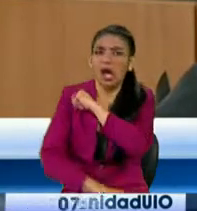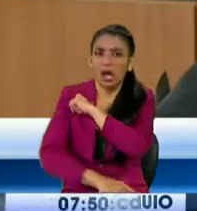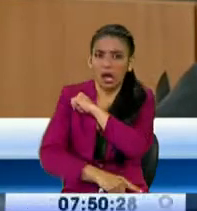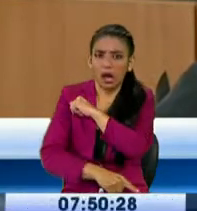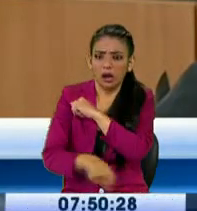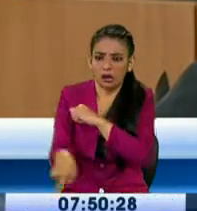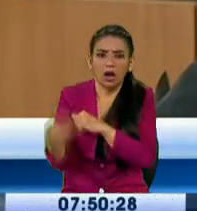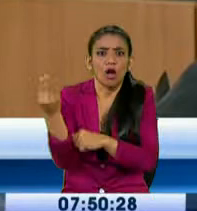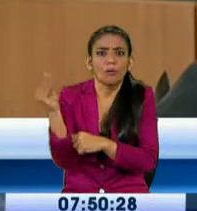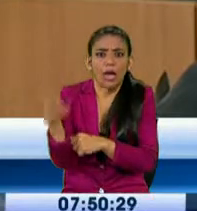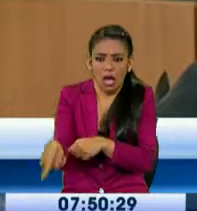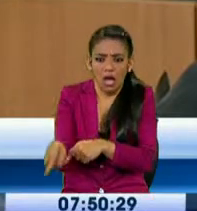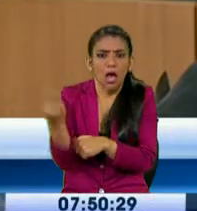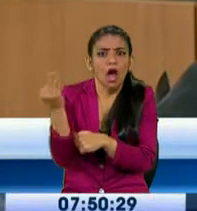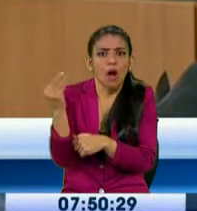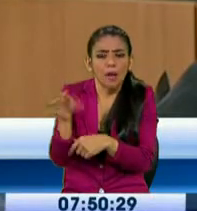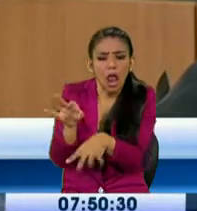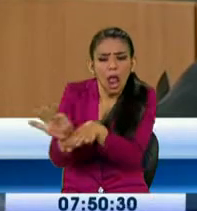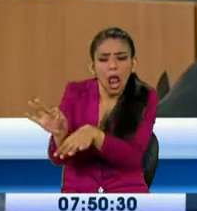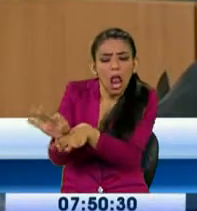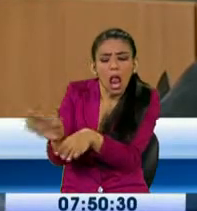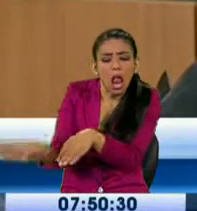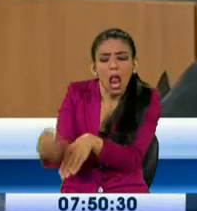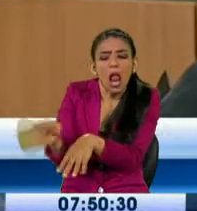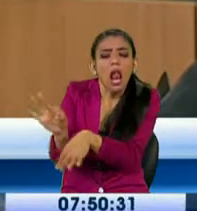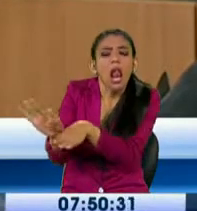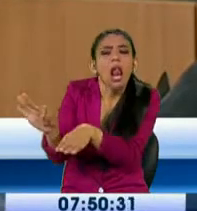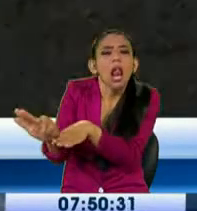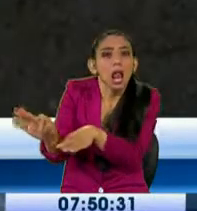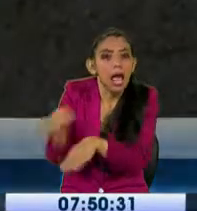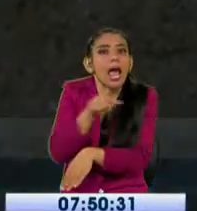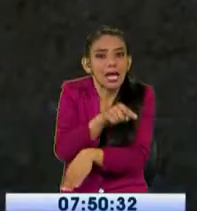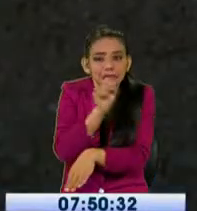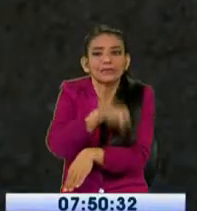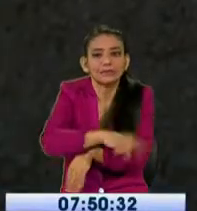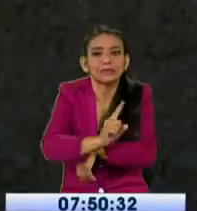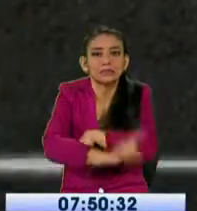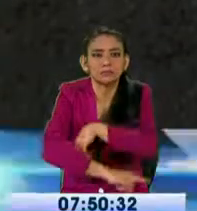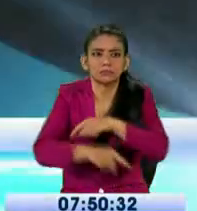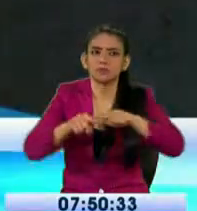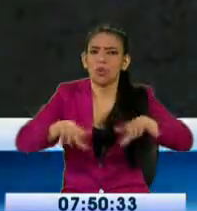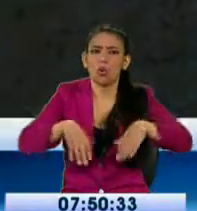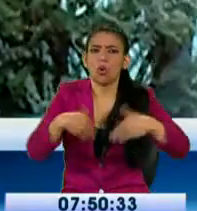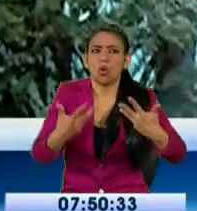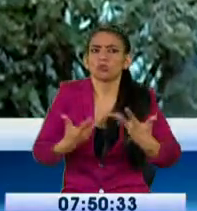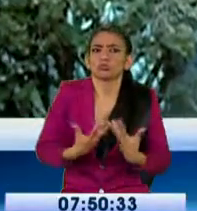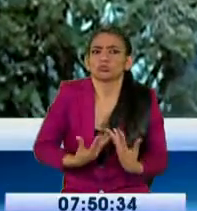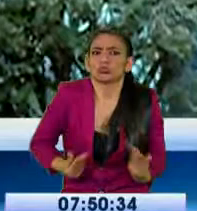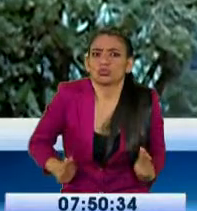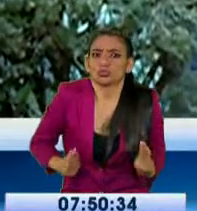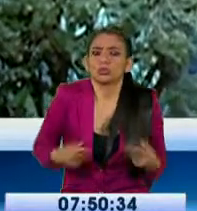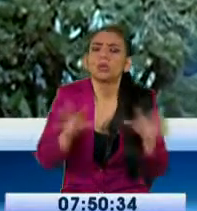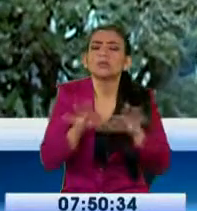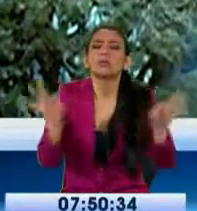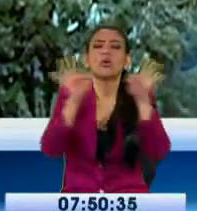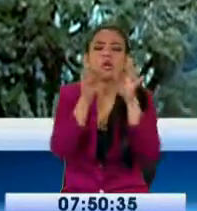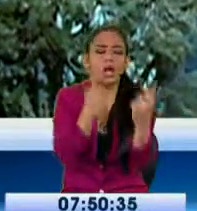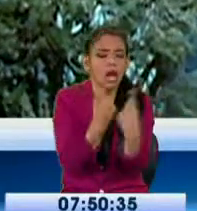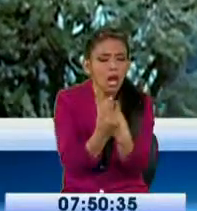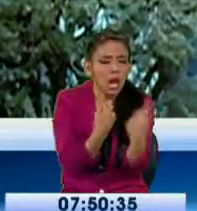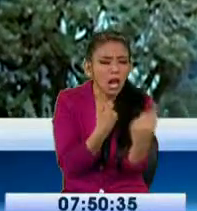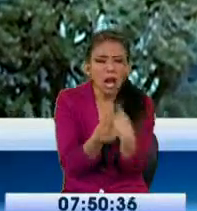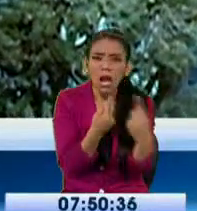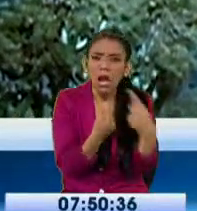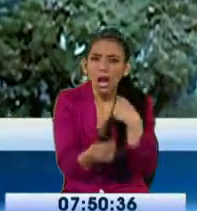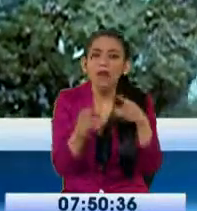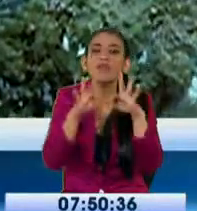a este tipo de actividad. Para prevenir este tipo de casos es necesario fomentar el diálogo y la confianza